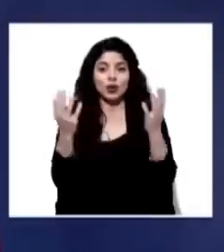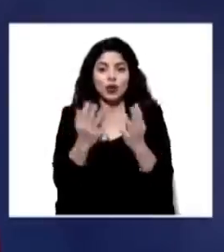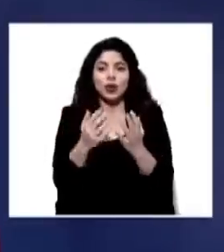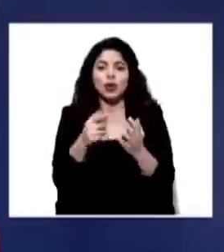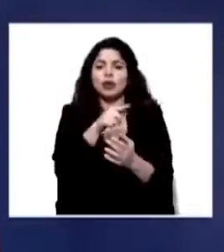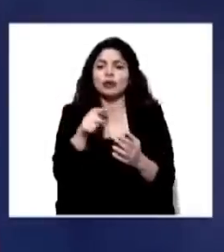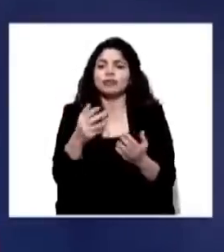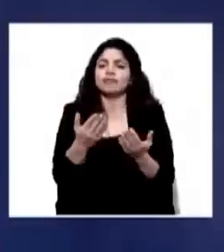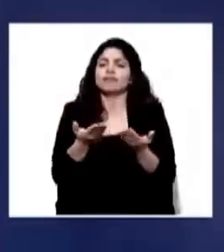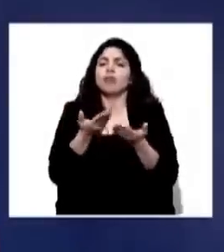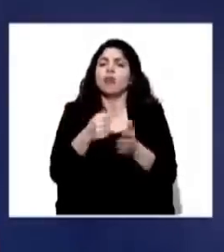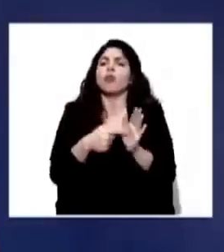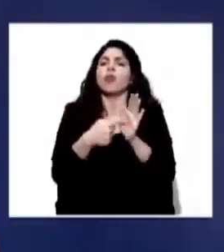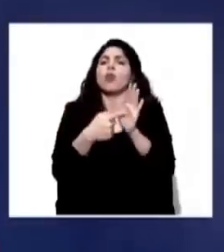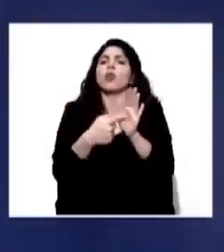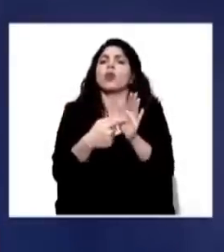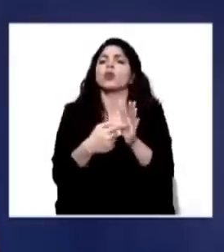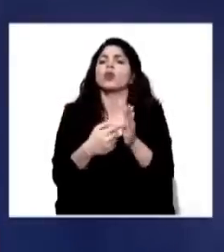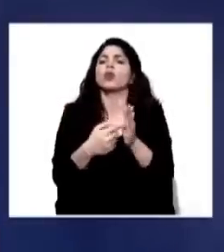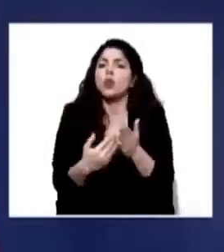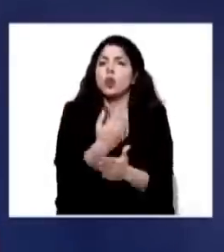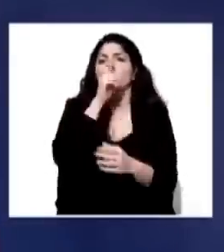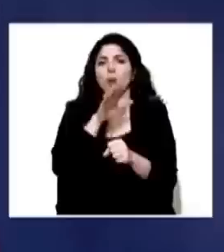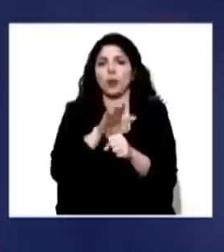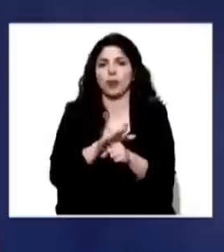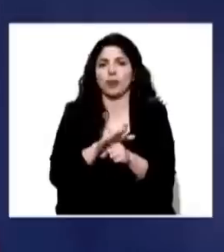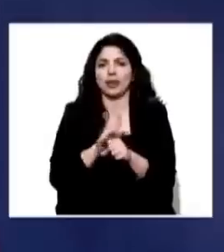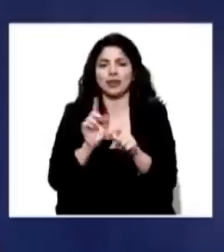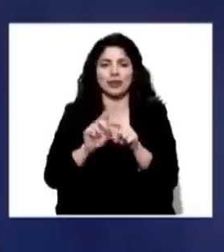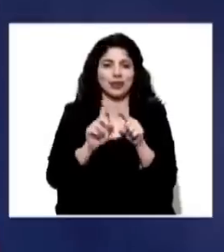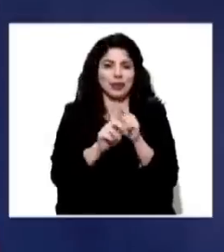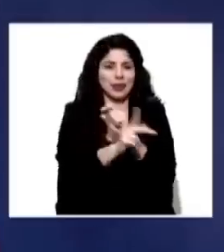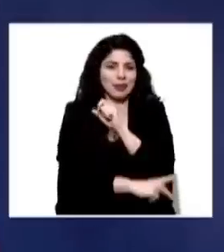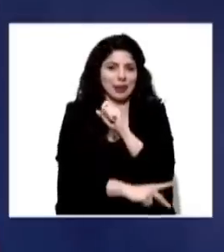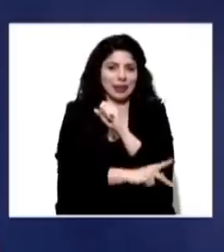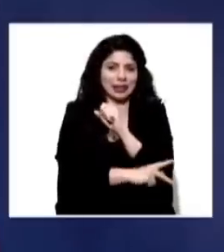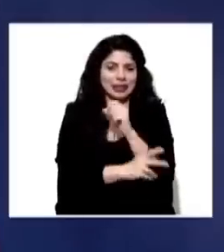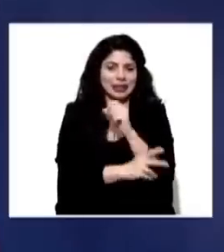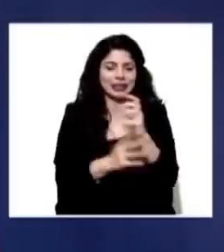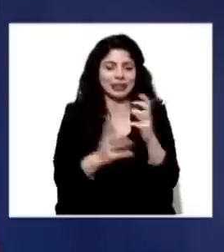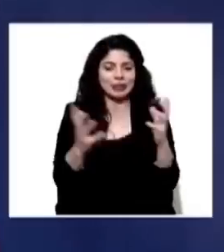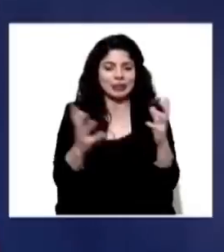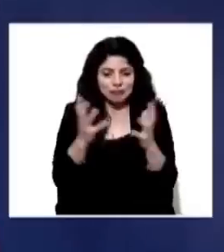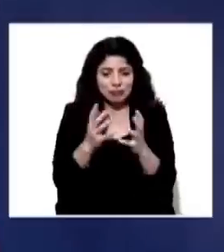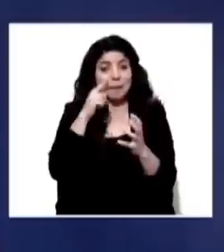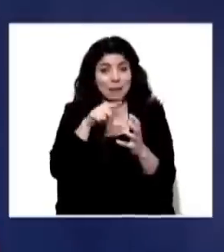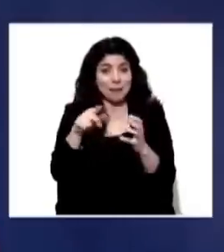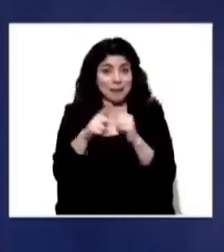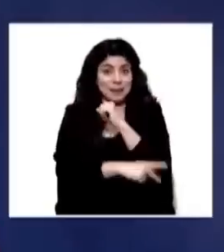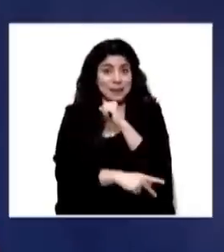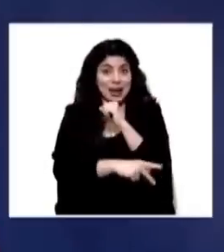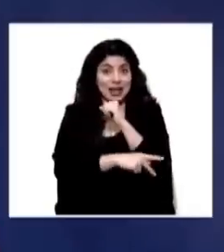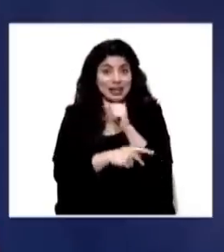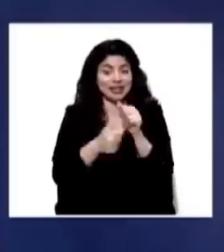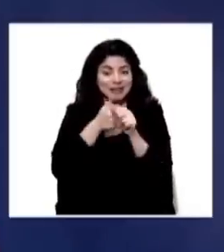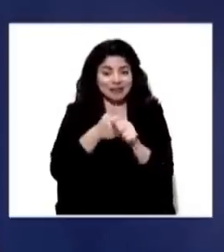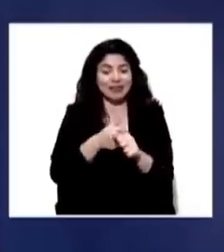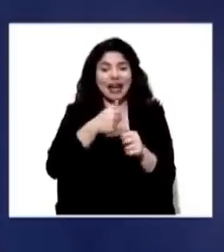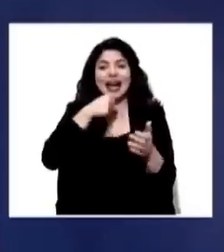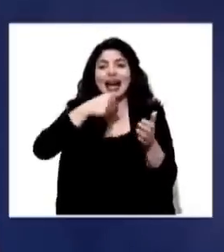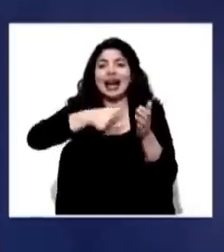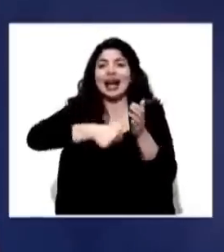del compromiso de parte de todos los países que suscriben a la Carta